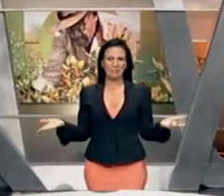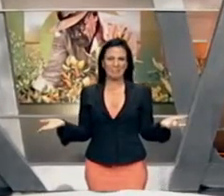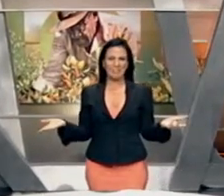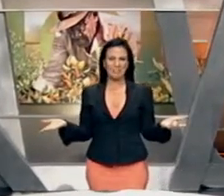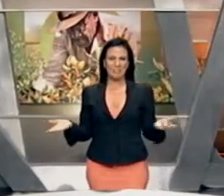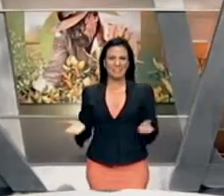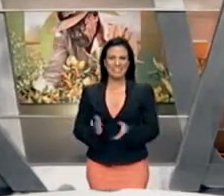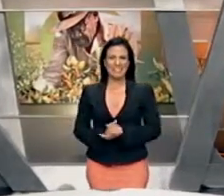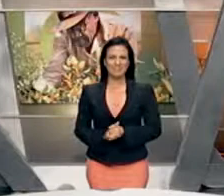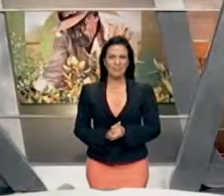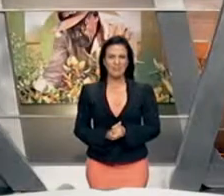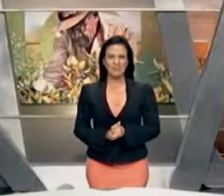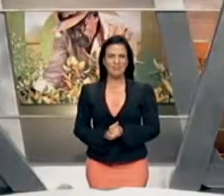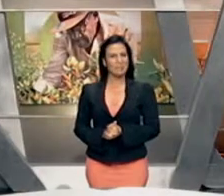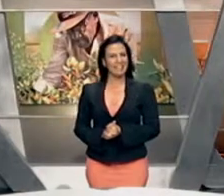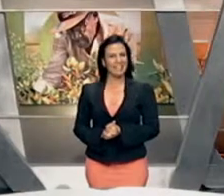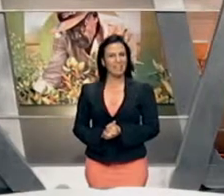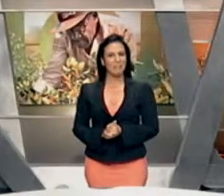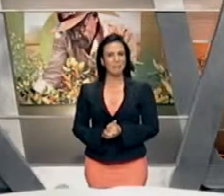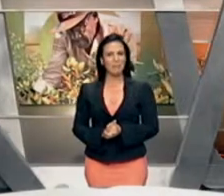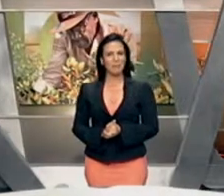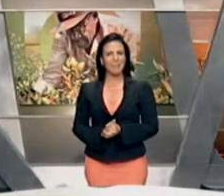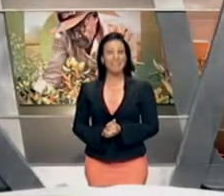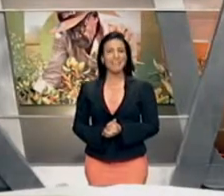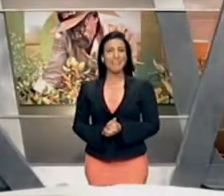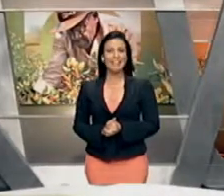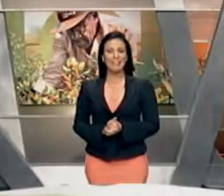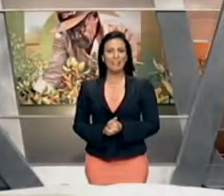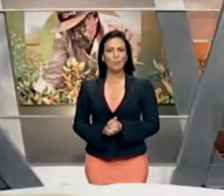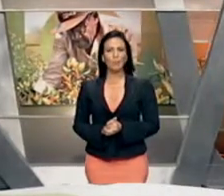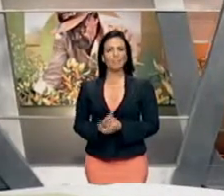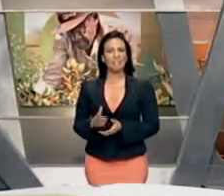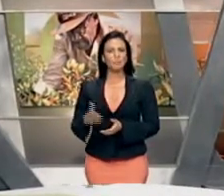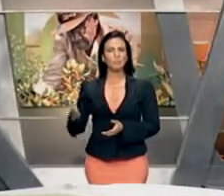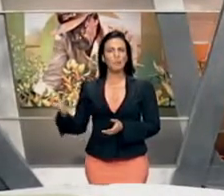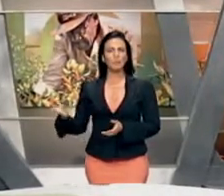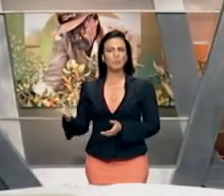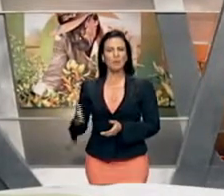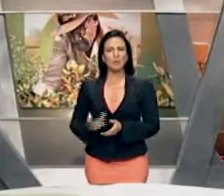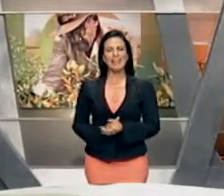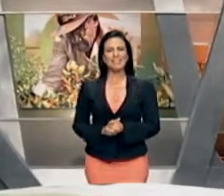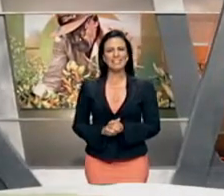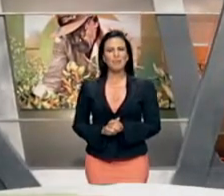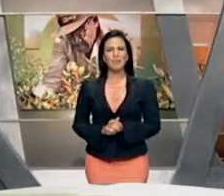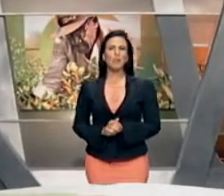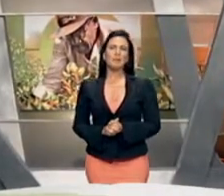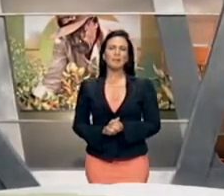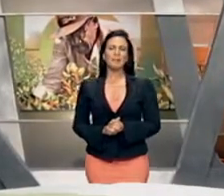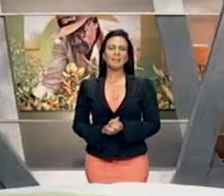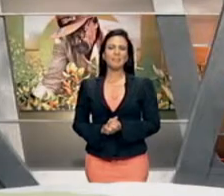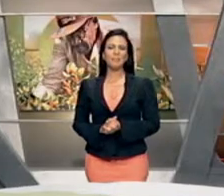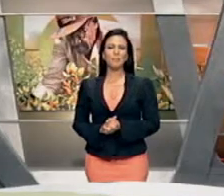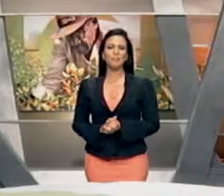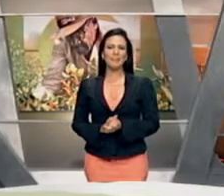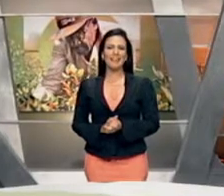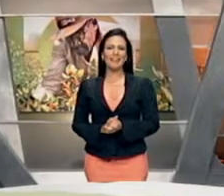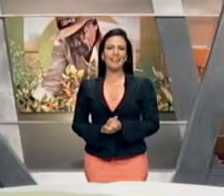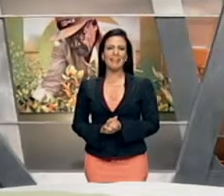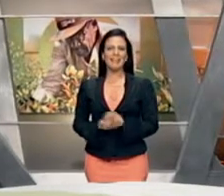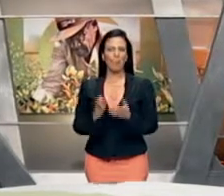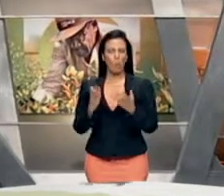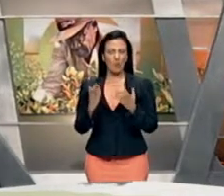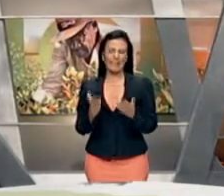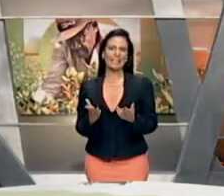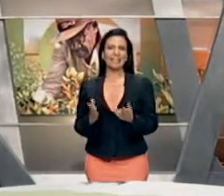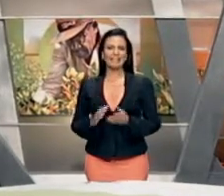por encontrarnos, así es. Mi compañero Manuel Macariello no nos acompaña en el día de hoy porque está en otros asuntos laborales, pero igualmente pretendemos